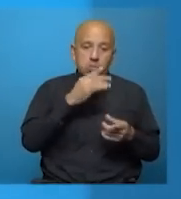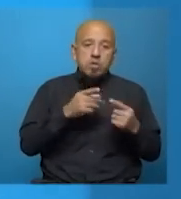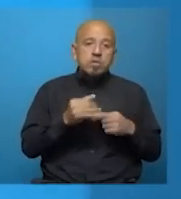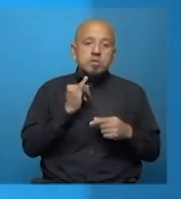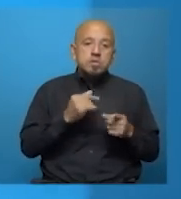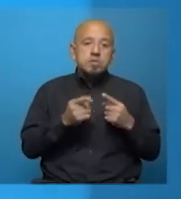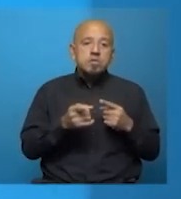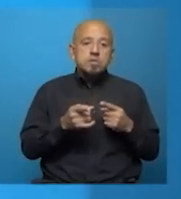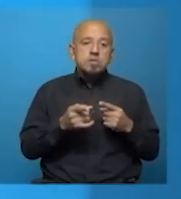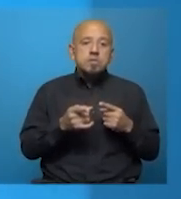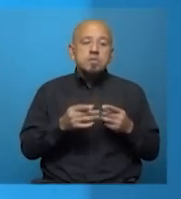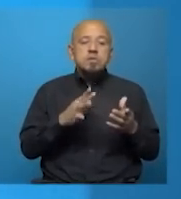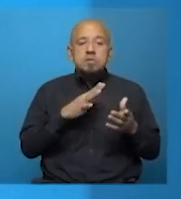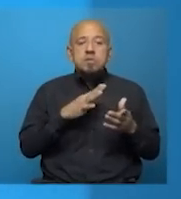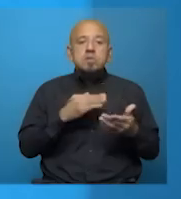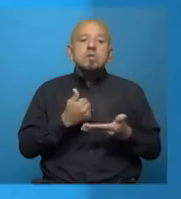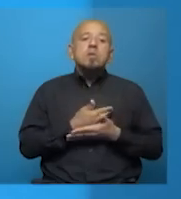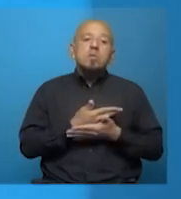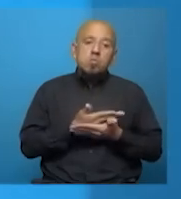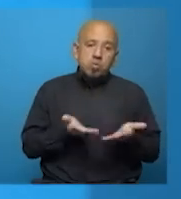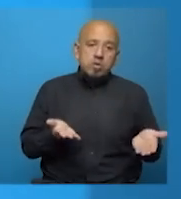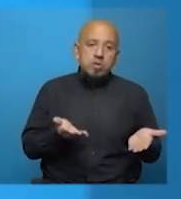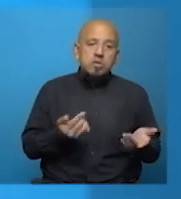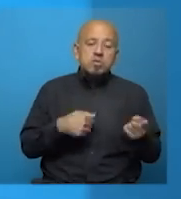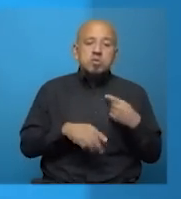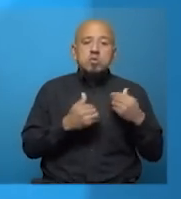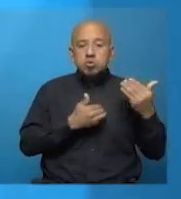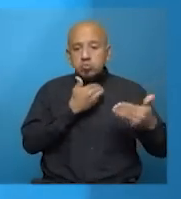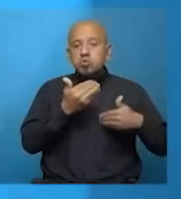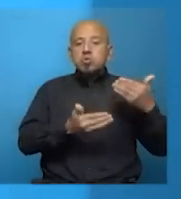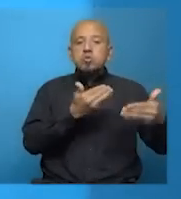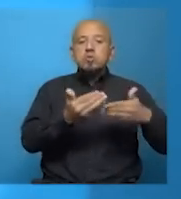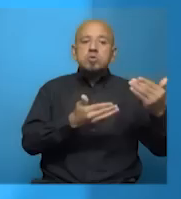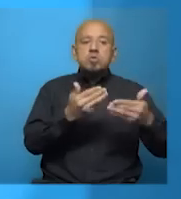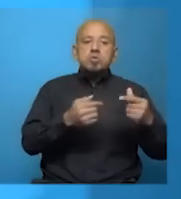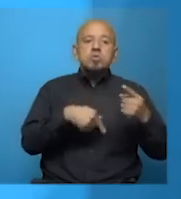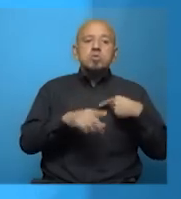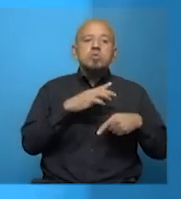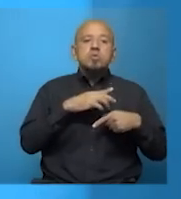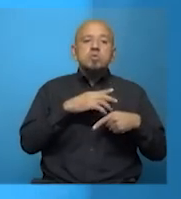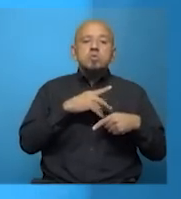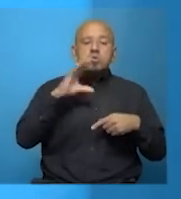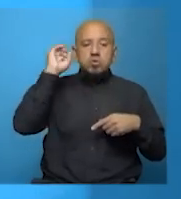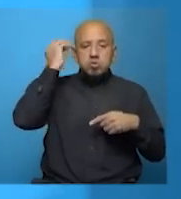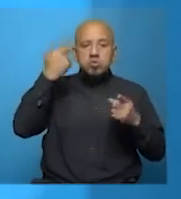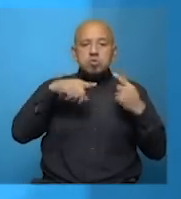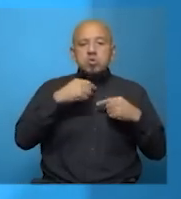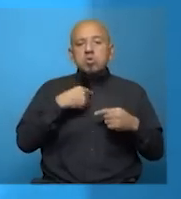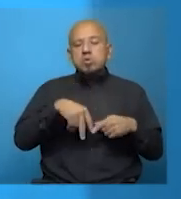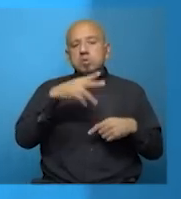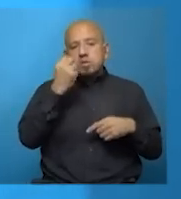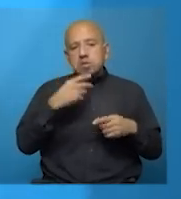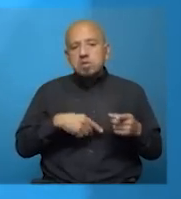creo que muestra que el Frente Amplio, a partir de su proceso interno, a partir de su congreso, a partir de su